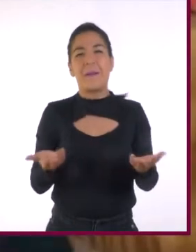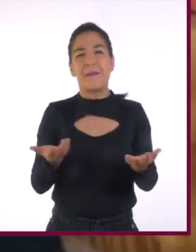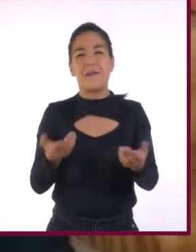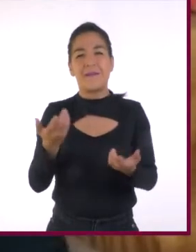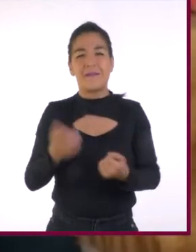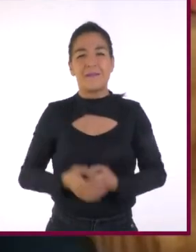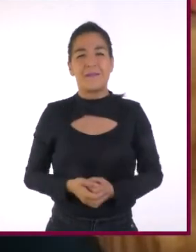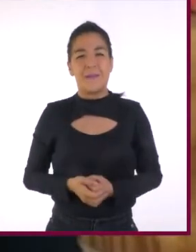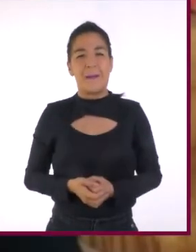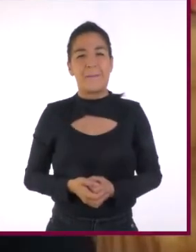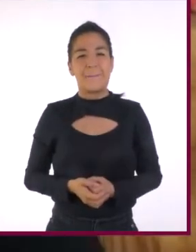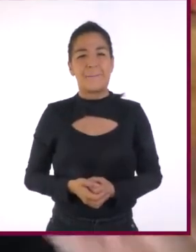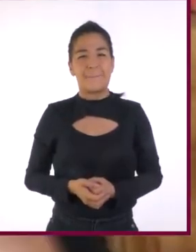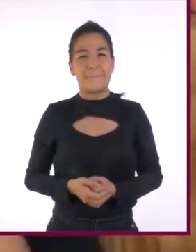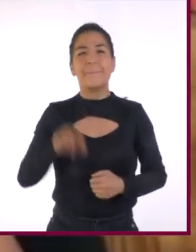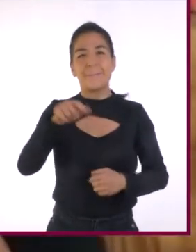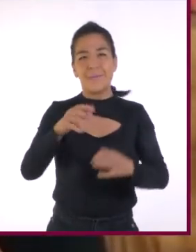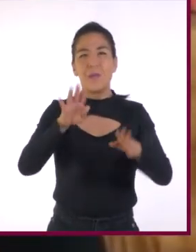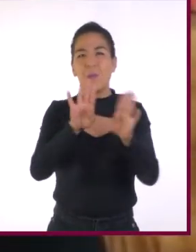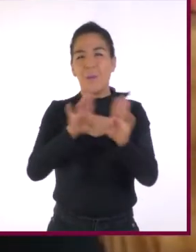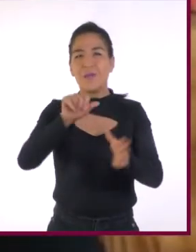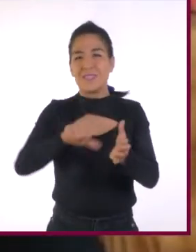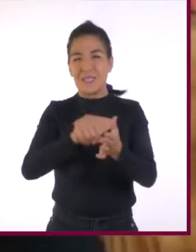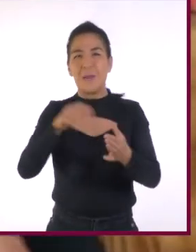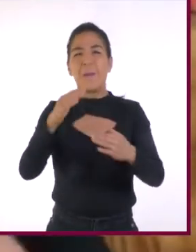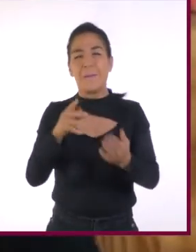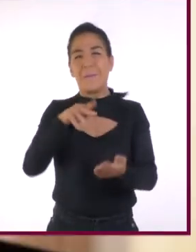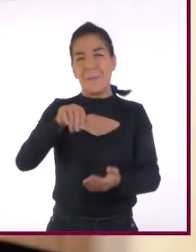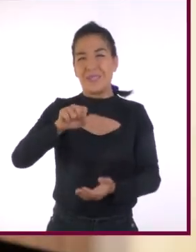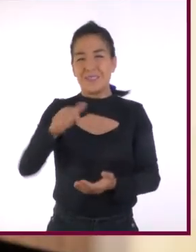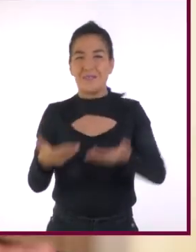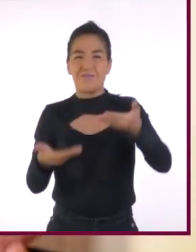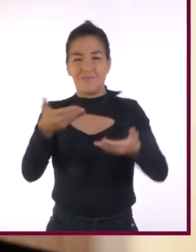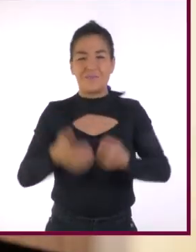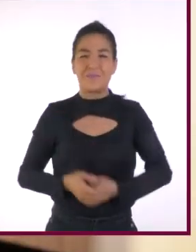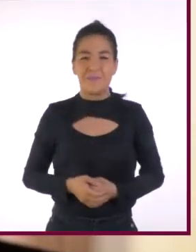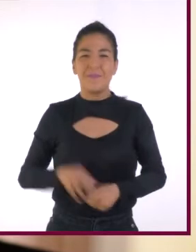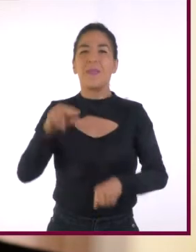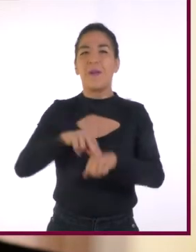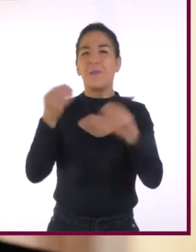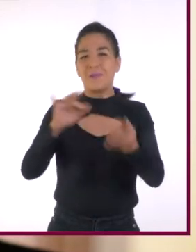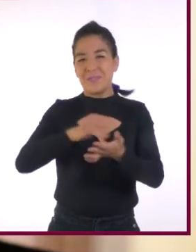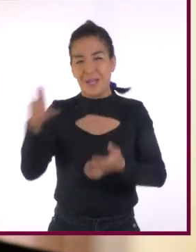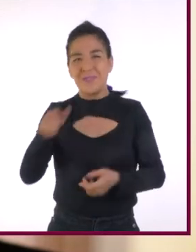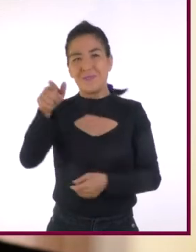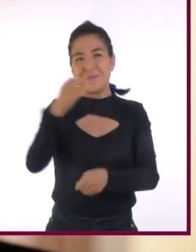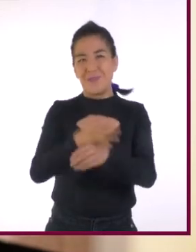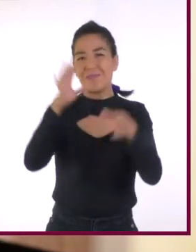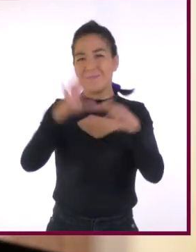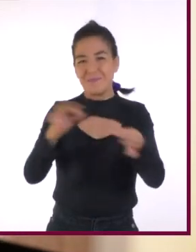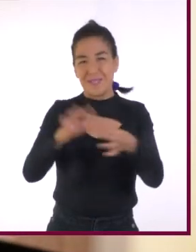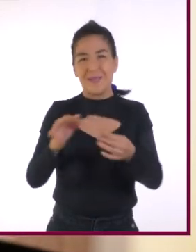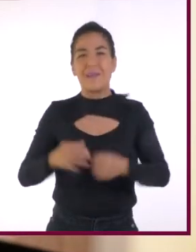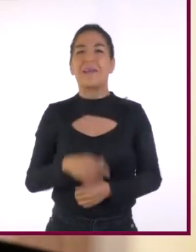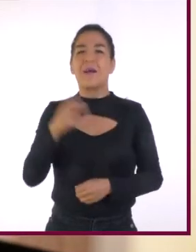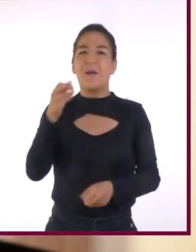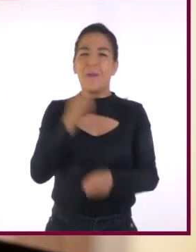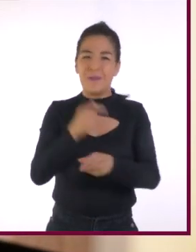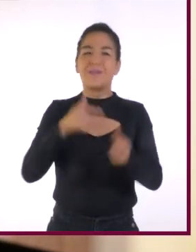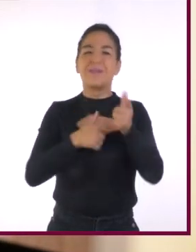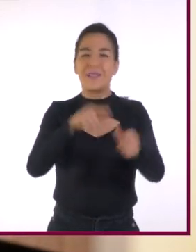de masa podría modificarse si el objeto también se modifica? Sí, esto es un ejemplo que